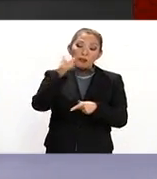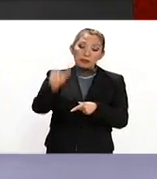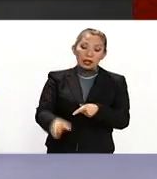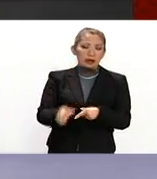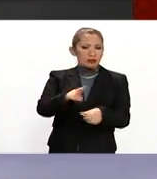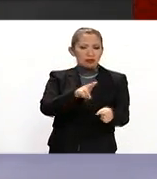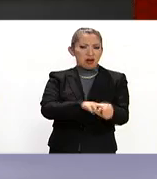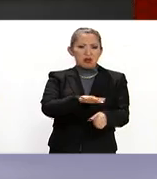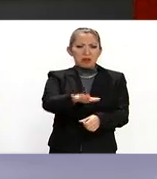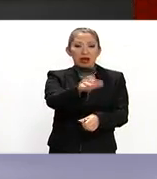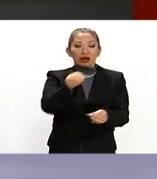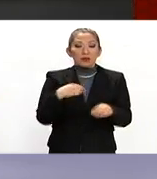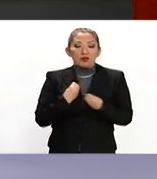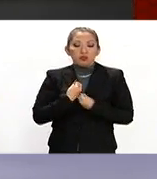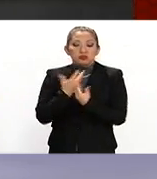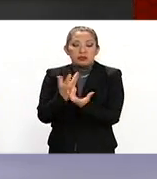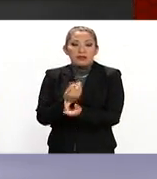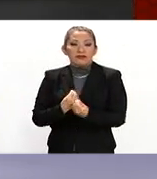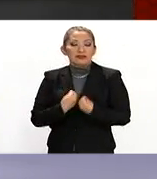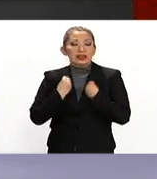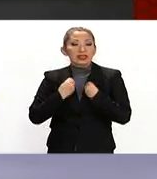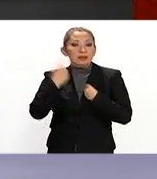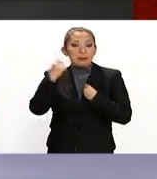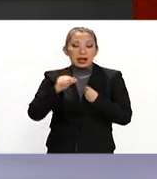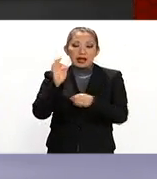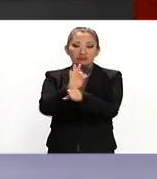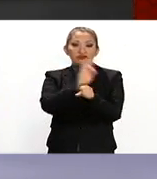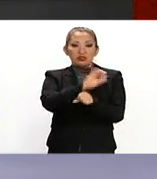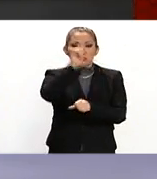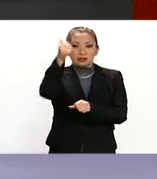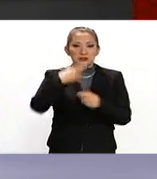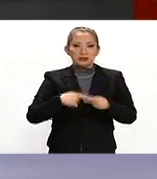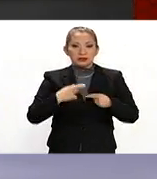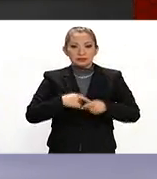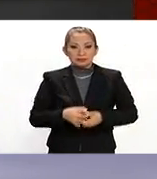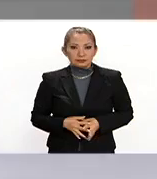común que dio su vida por salvar la de los demás.